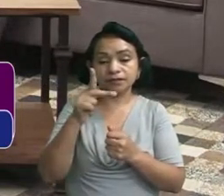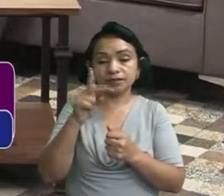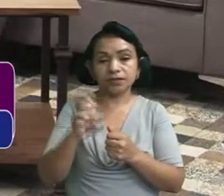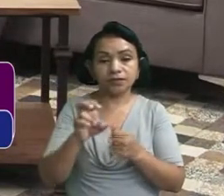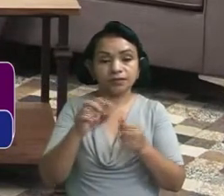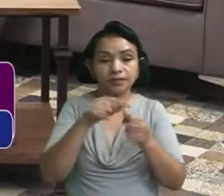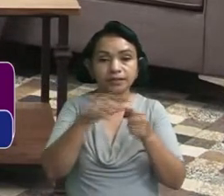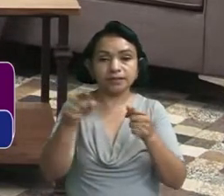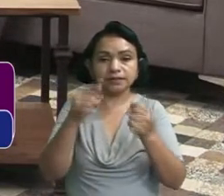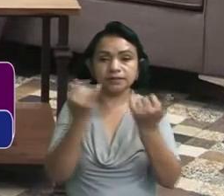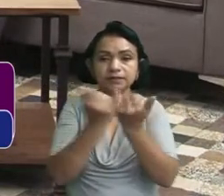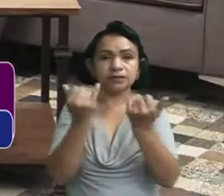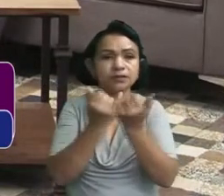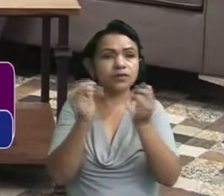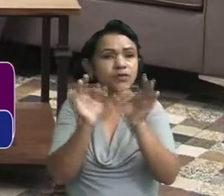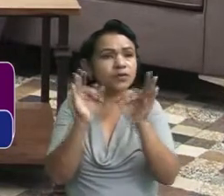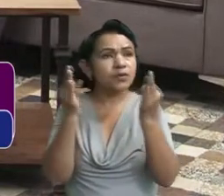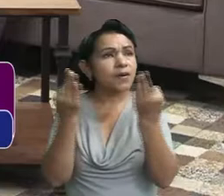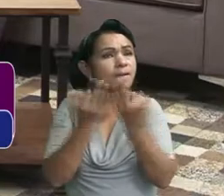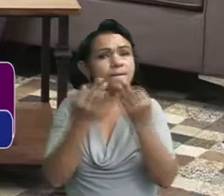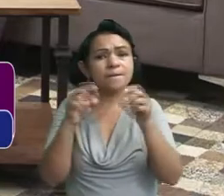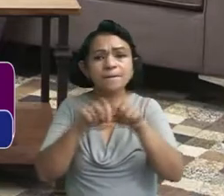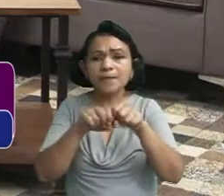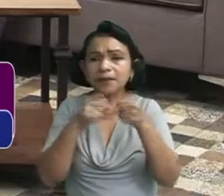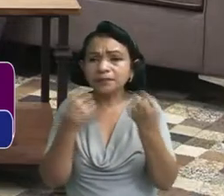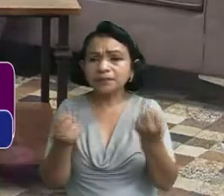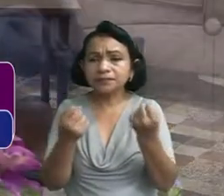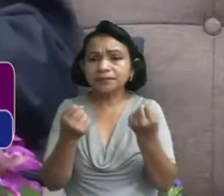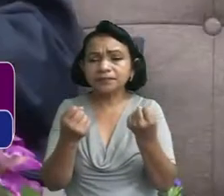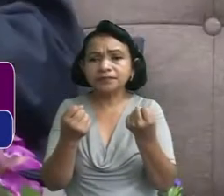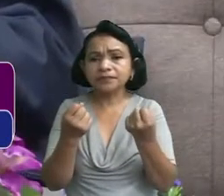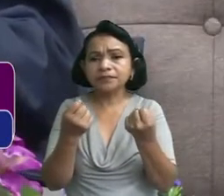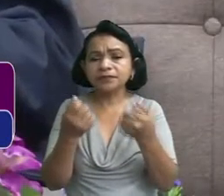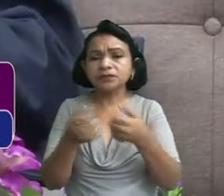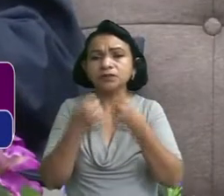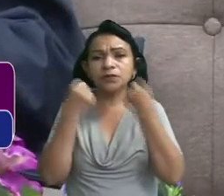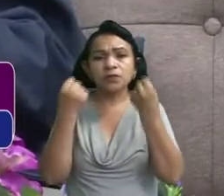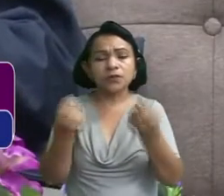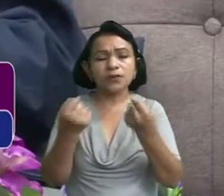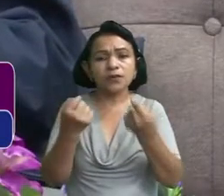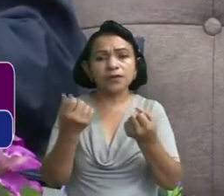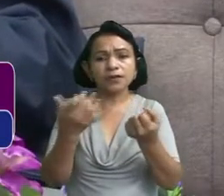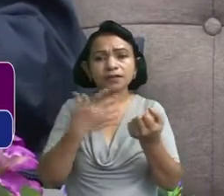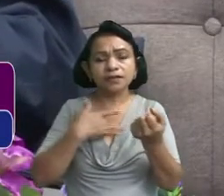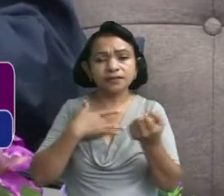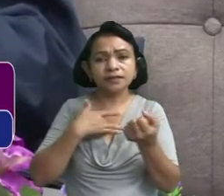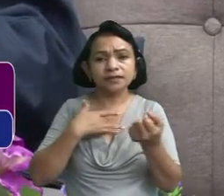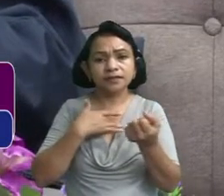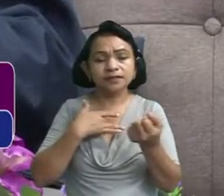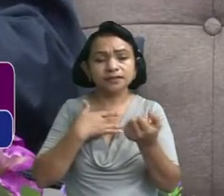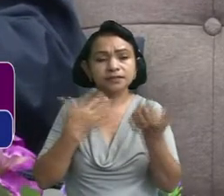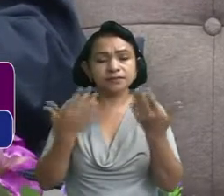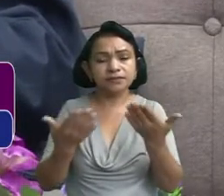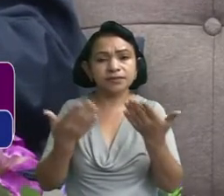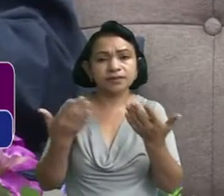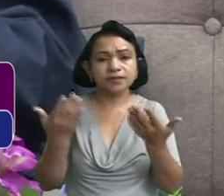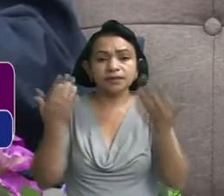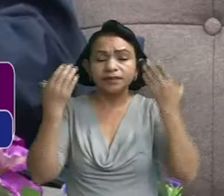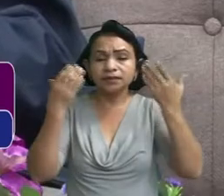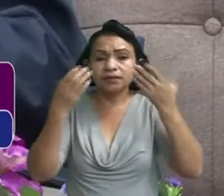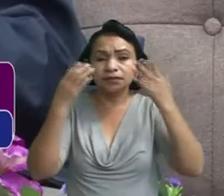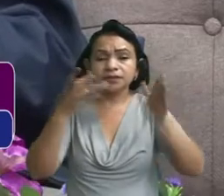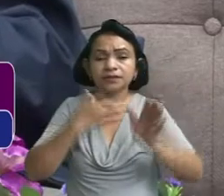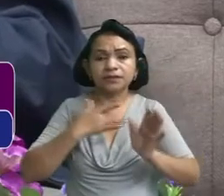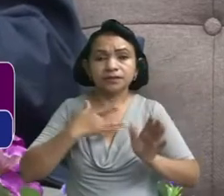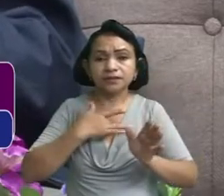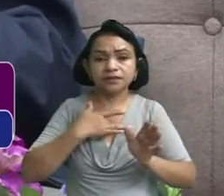fractura de la familia, de la sociedad nicaragüense ha sido fuerte. Entonces necesitamos que esa fractura, superar esa